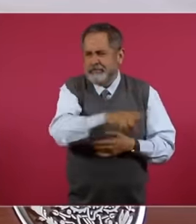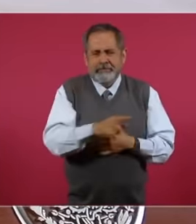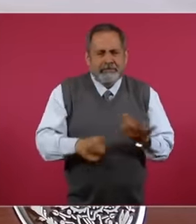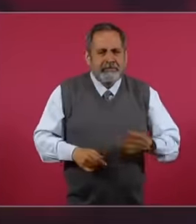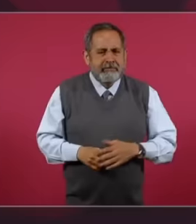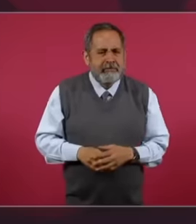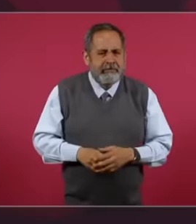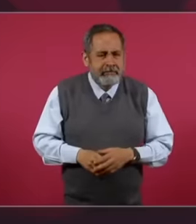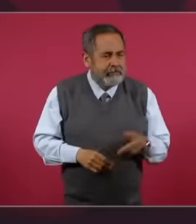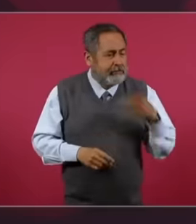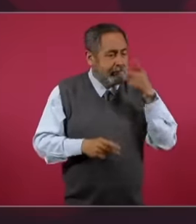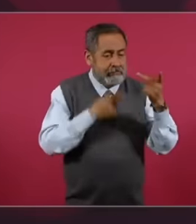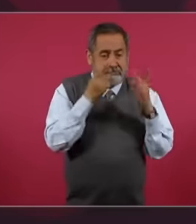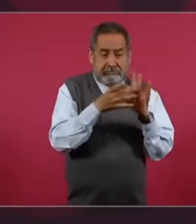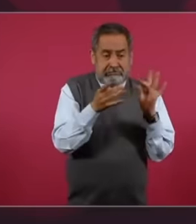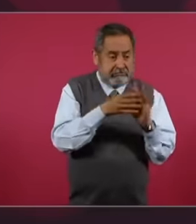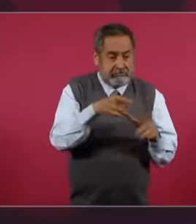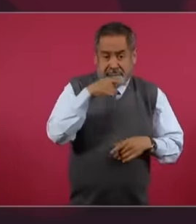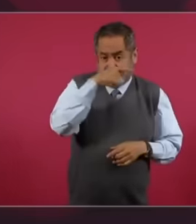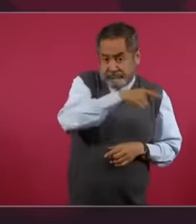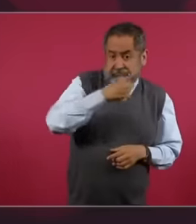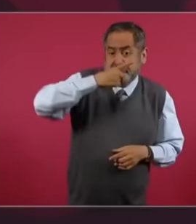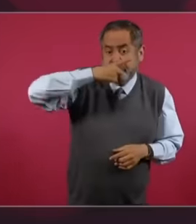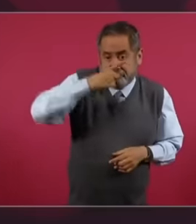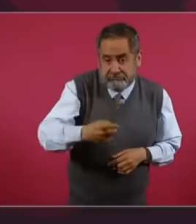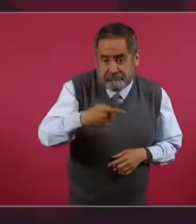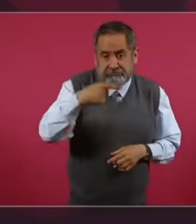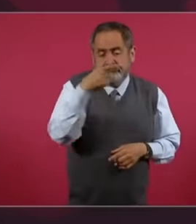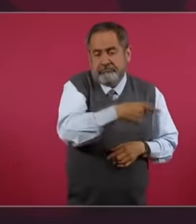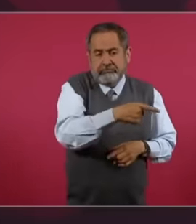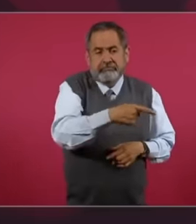y ahí ella sostiene